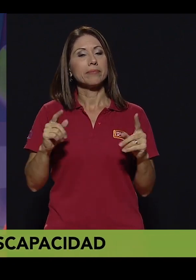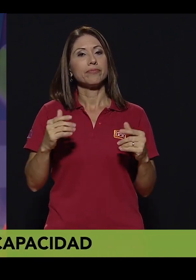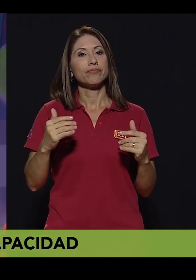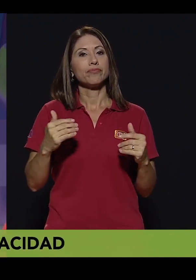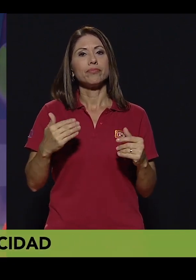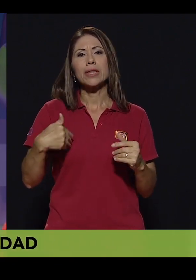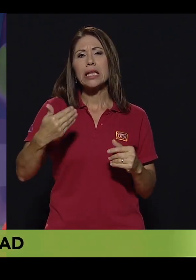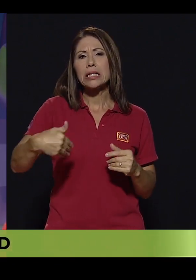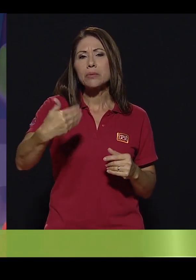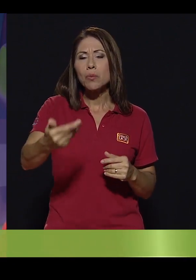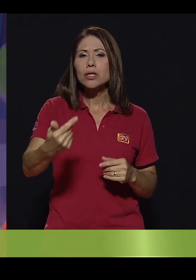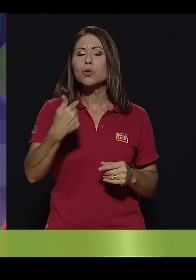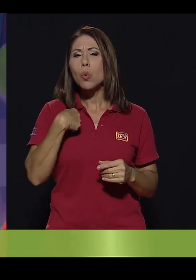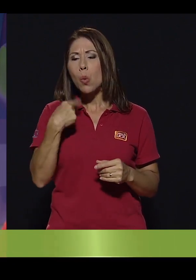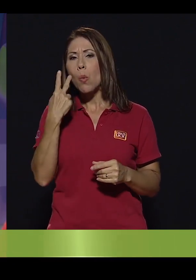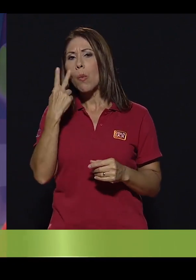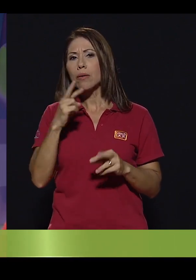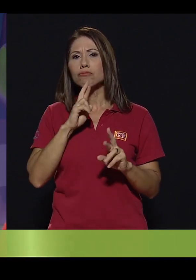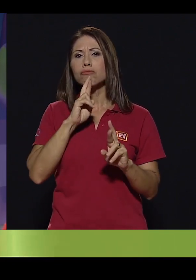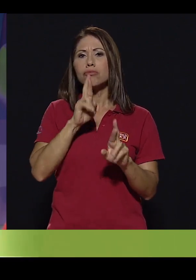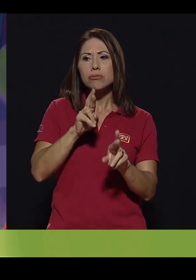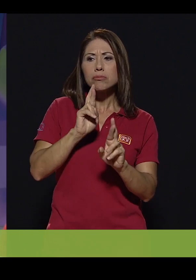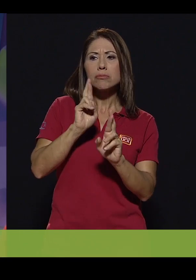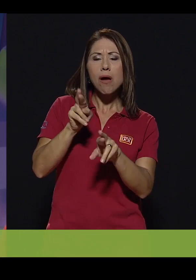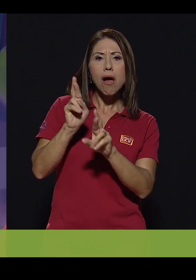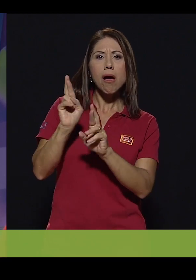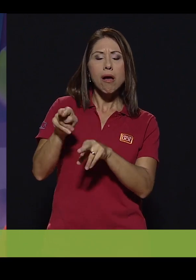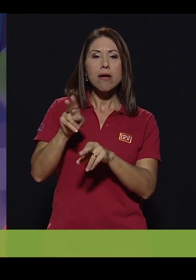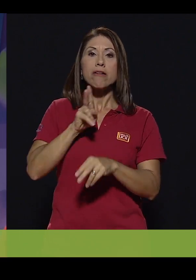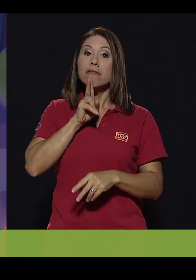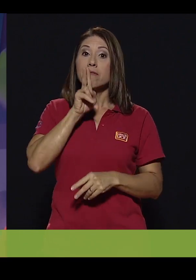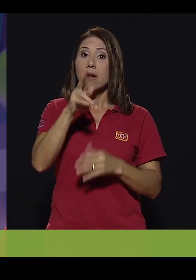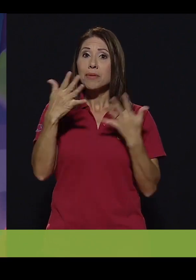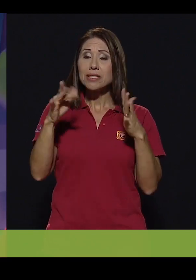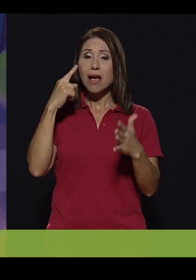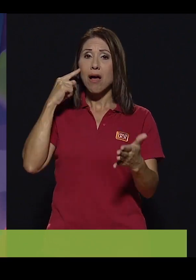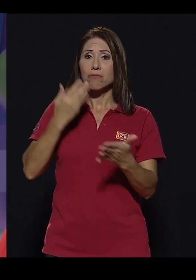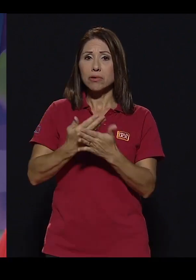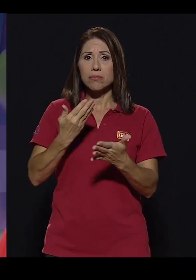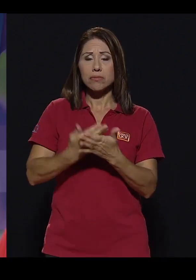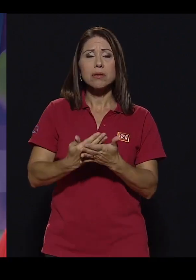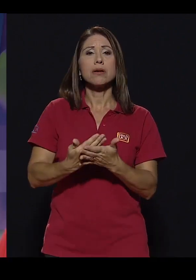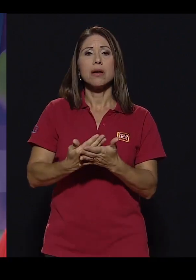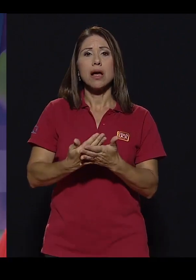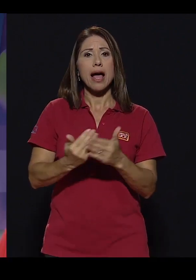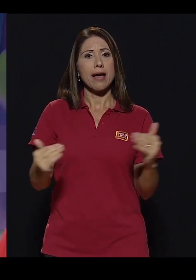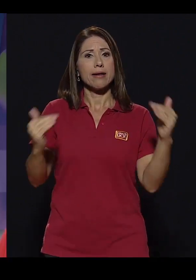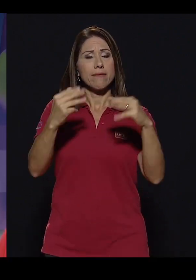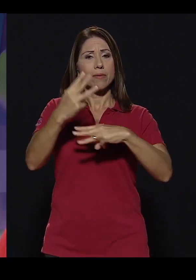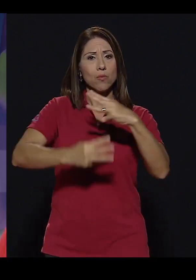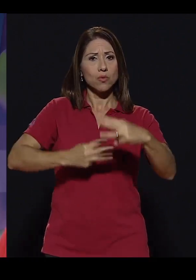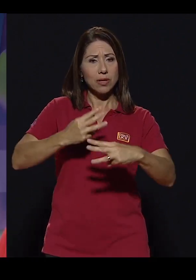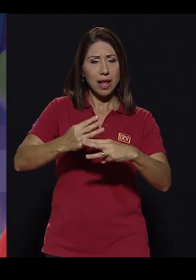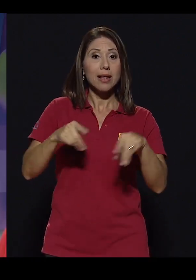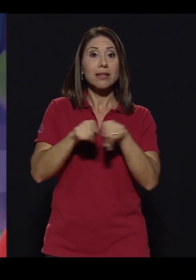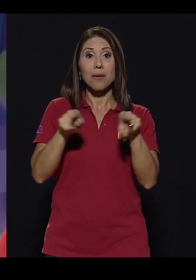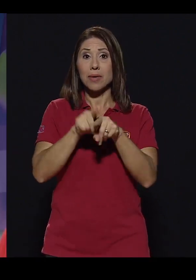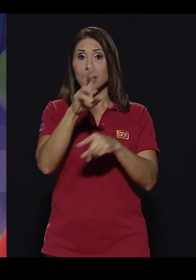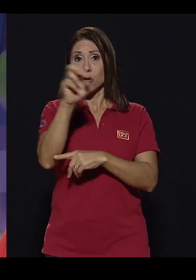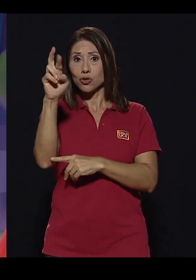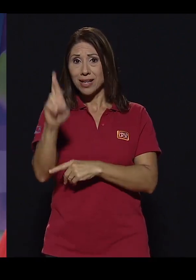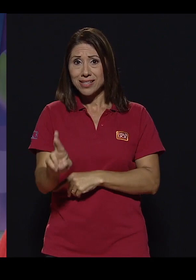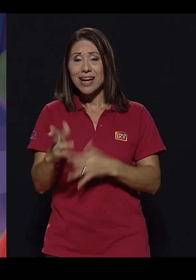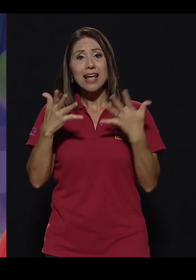después uno empieza a ver los resultados y realmente se ha comprobado a nivel mundial y en costa rica